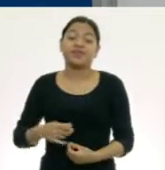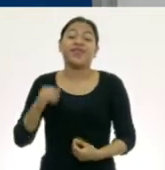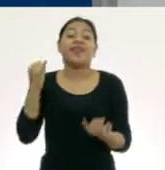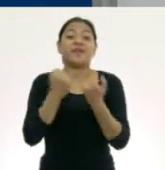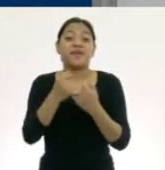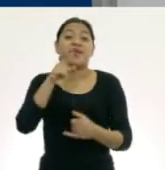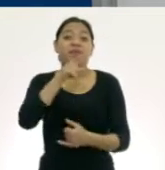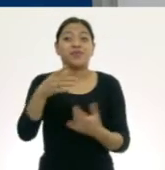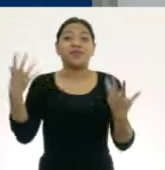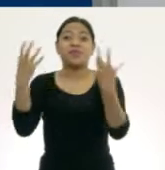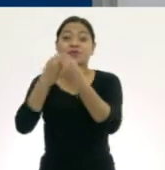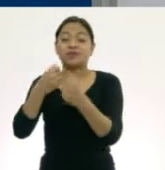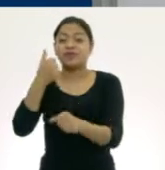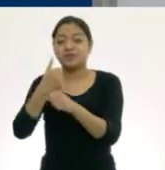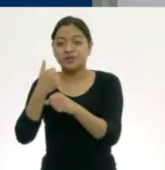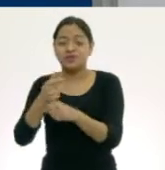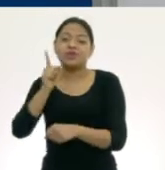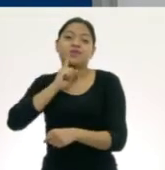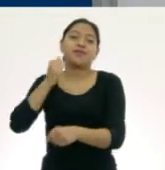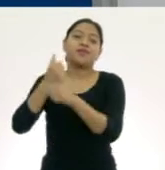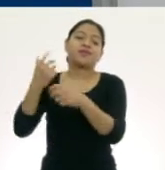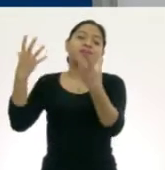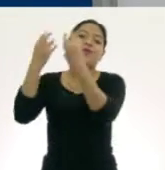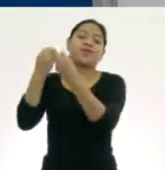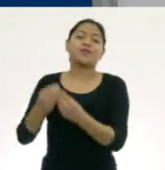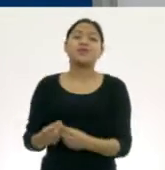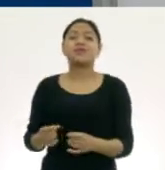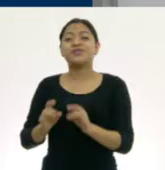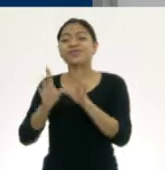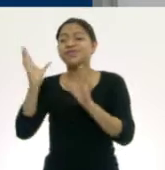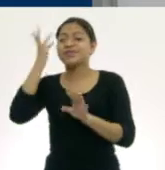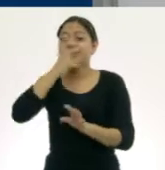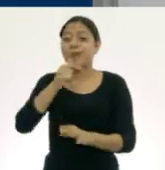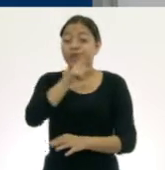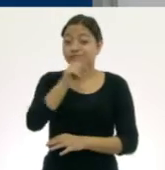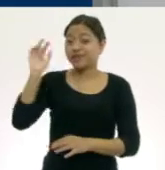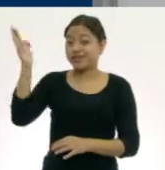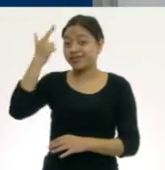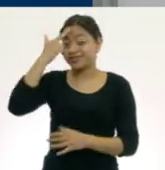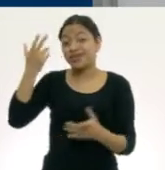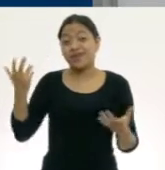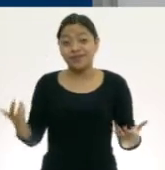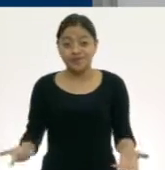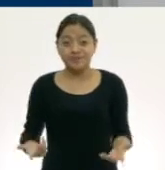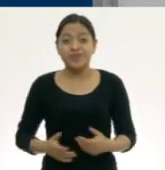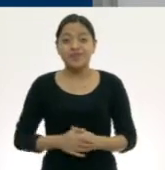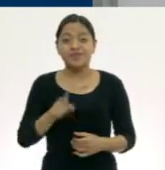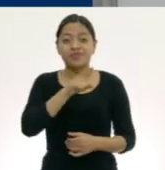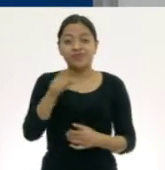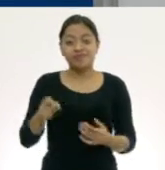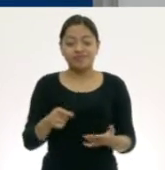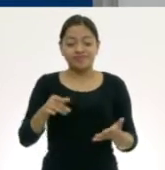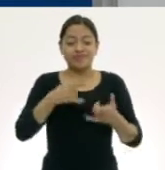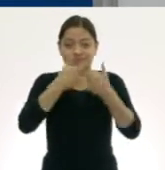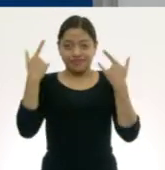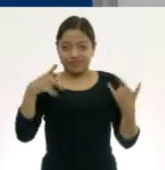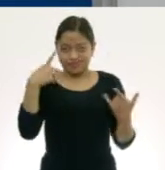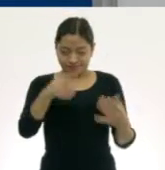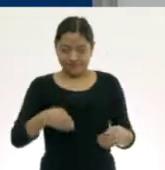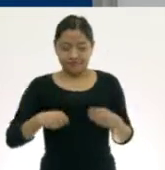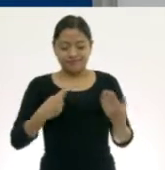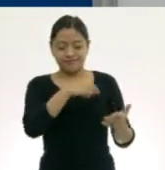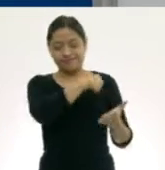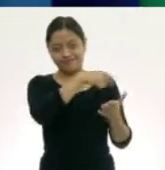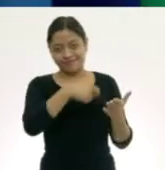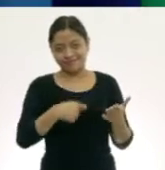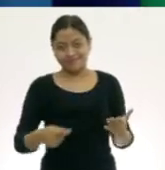abuelos has compartido momentos muy bonitos que vale la pena recordar y considerarlos en tu autobiografía. Así